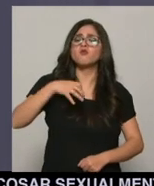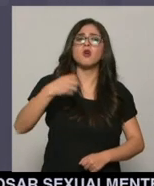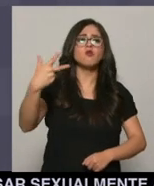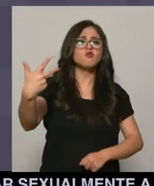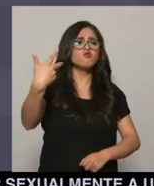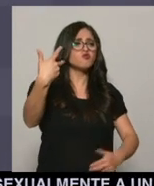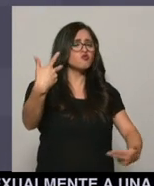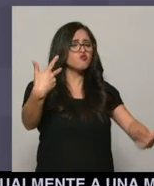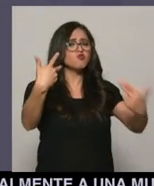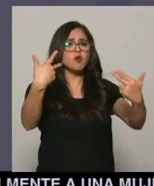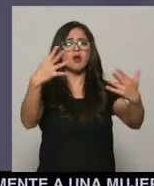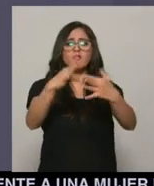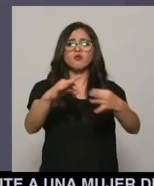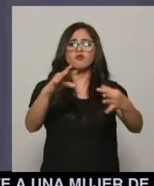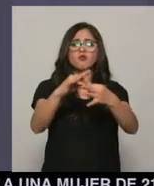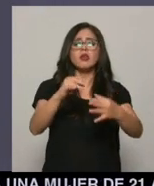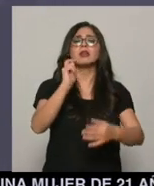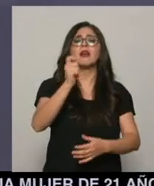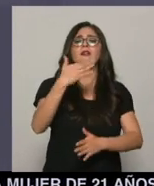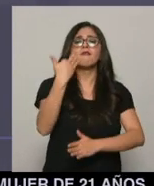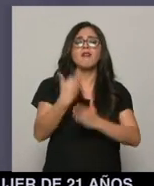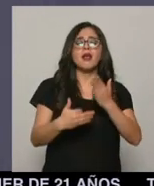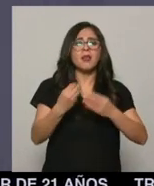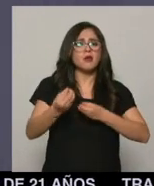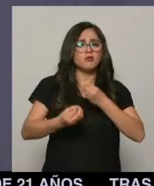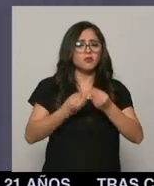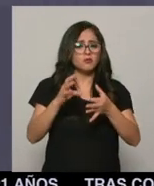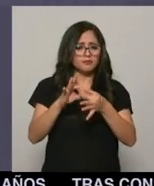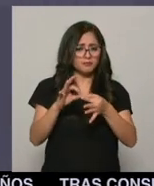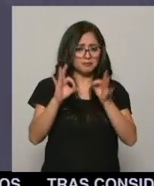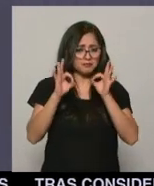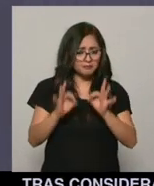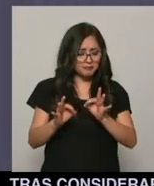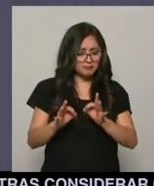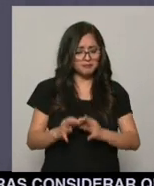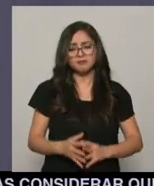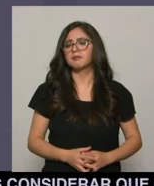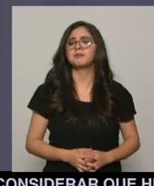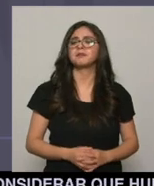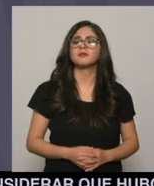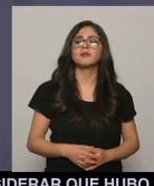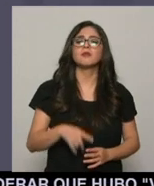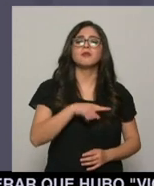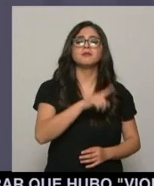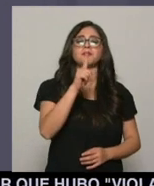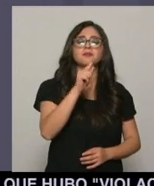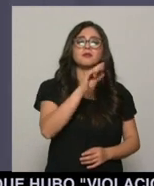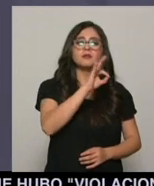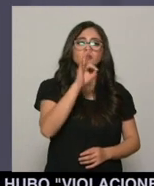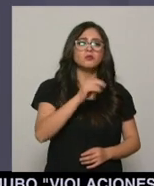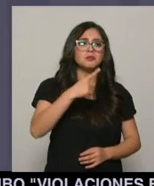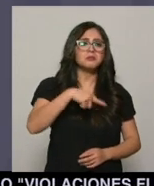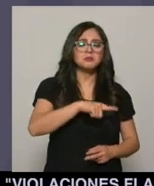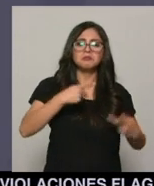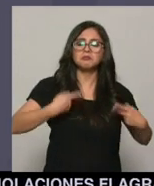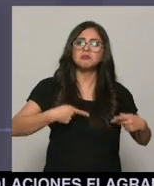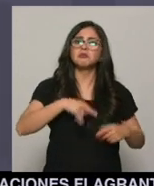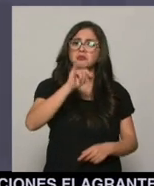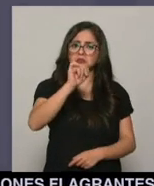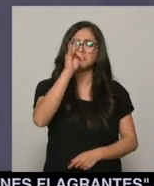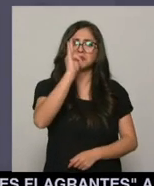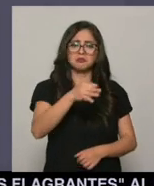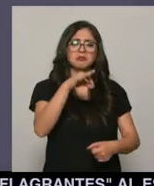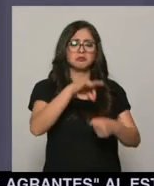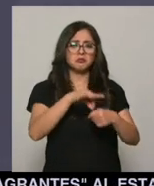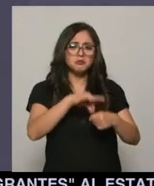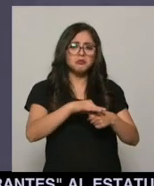cuando se acaban los argumentos. Reginaldo Sandoval, llega el presidente con más de 70% en la aceptación popular. En este sentido,